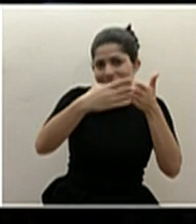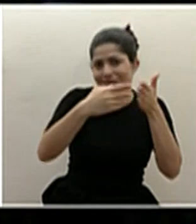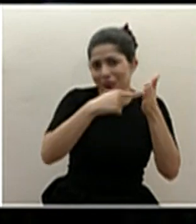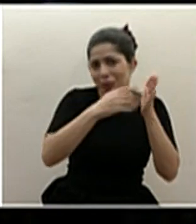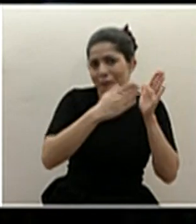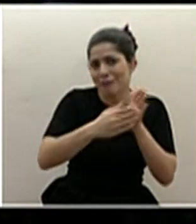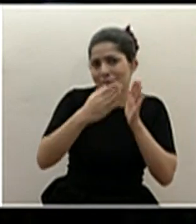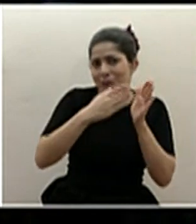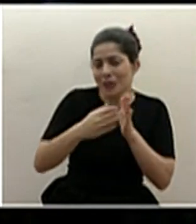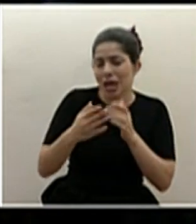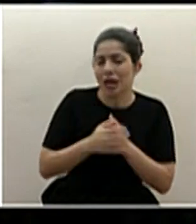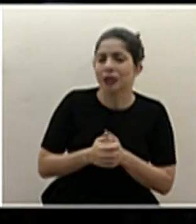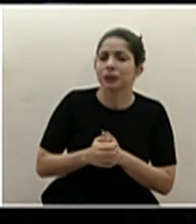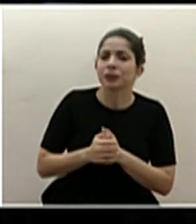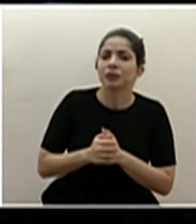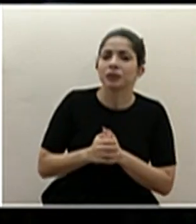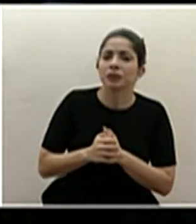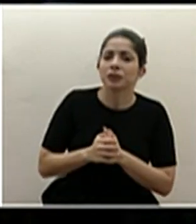plan de reapertura?